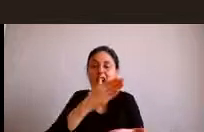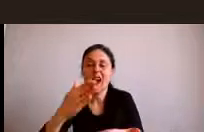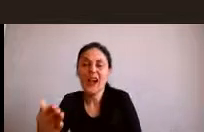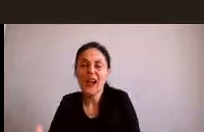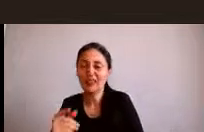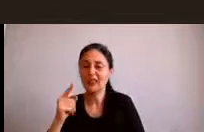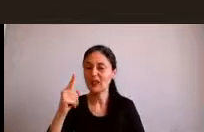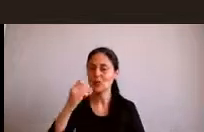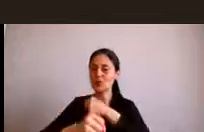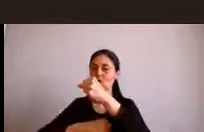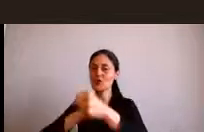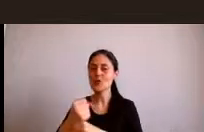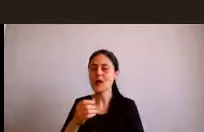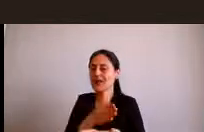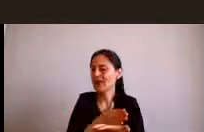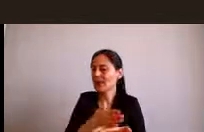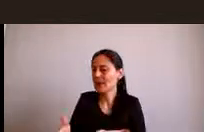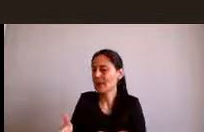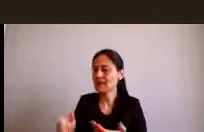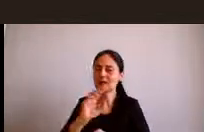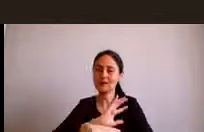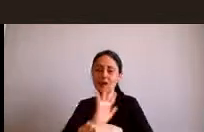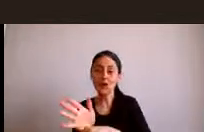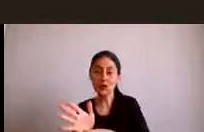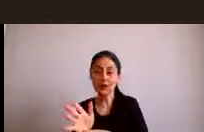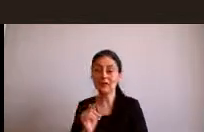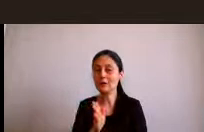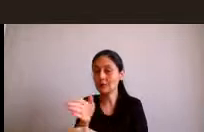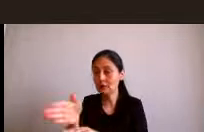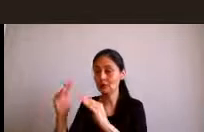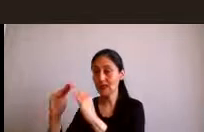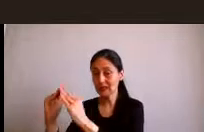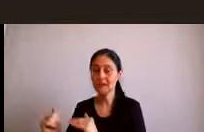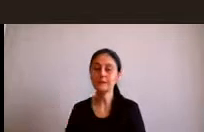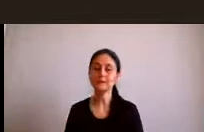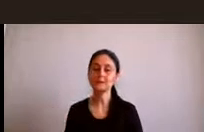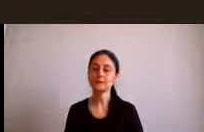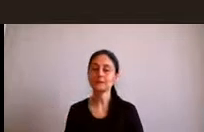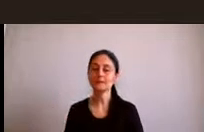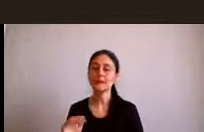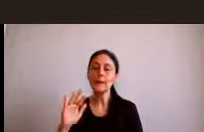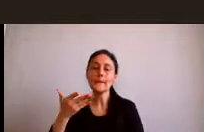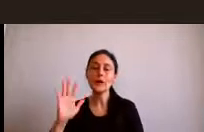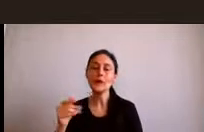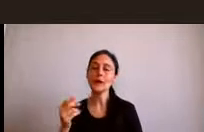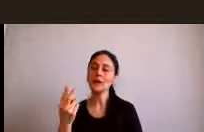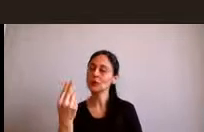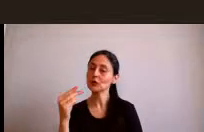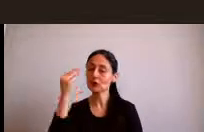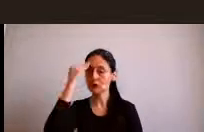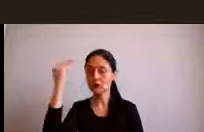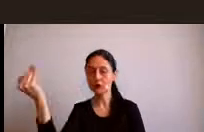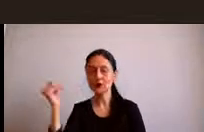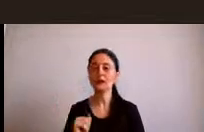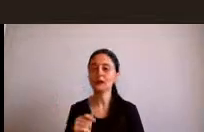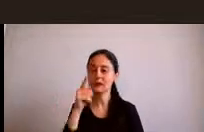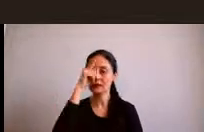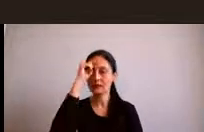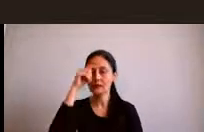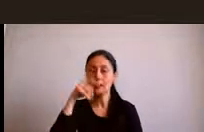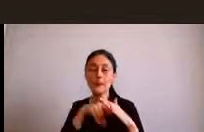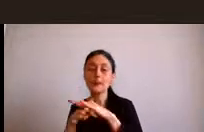de cuidado intensivo. Entonces, si pensamos en un paciente UCI tradicional que está en un promedio de 12 días, es importante pensar en un paciente COVID que en